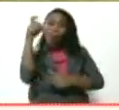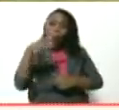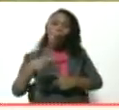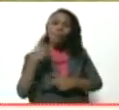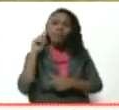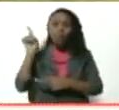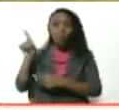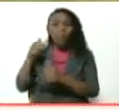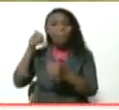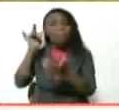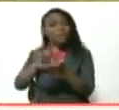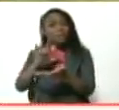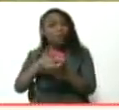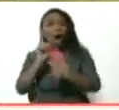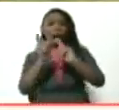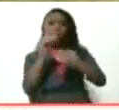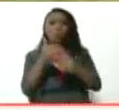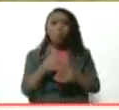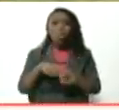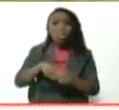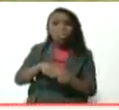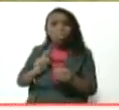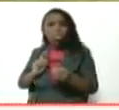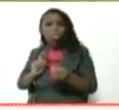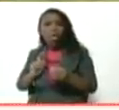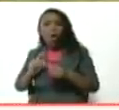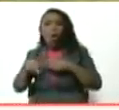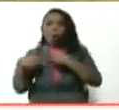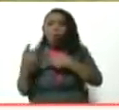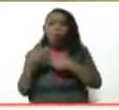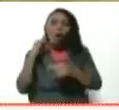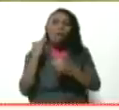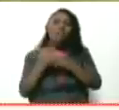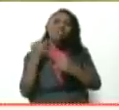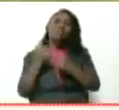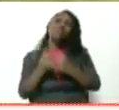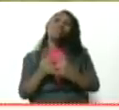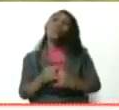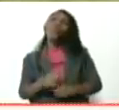Fueron candidatos, algunos se retiraron. Y un señor apellido